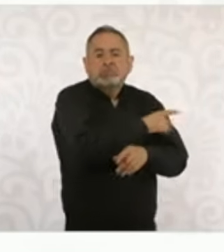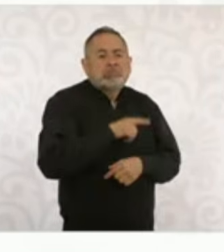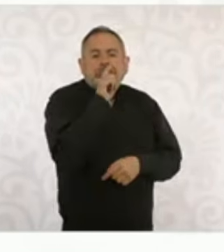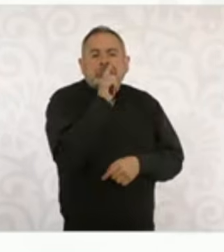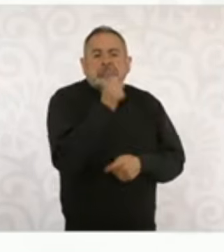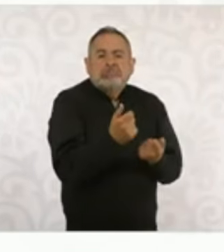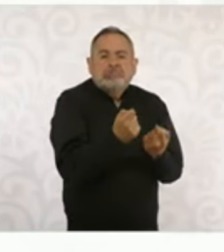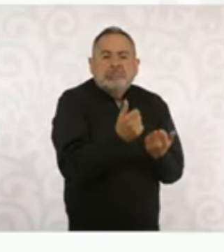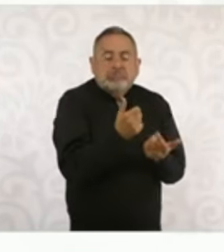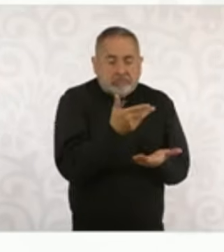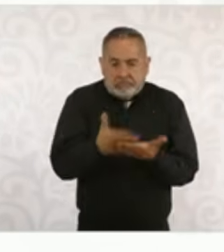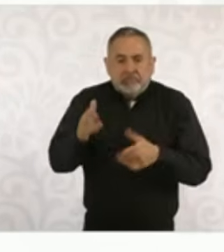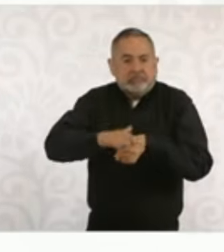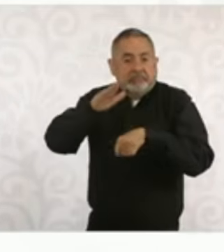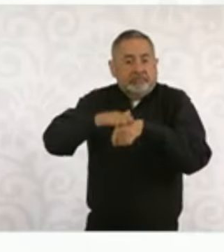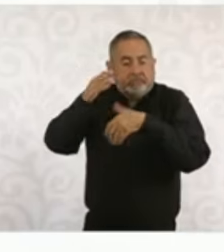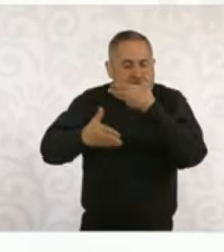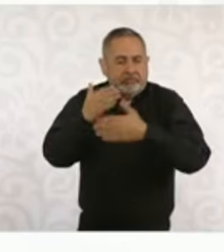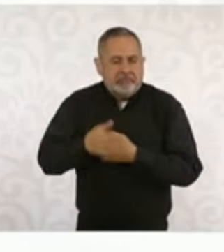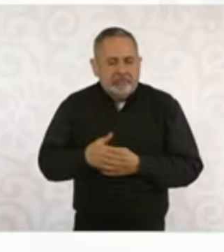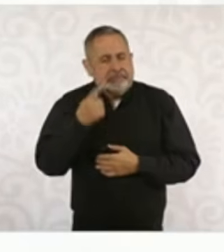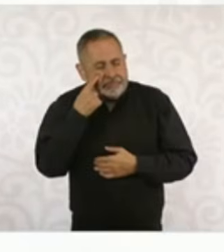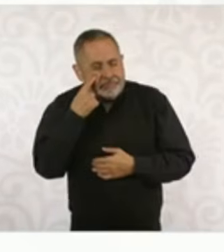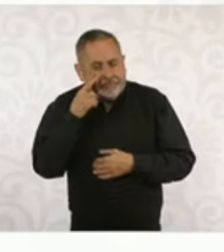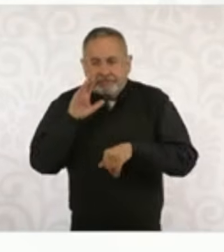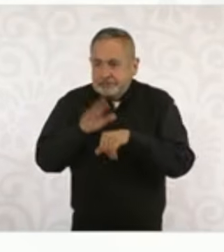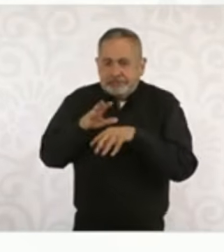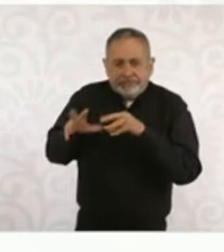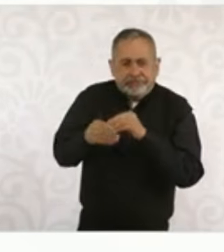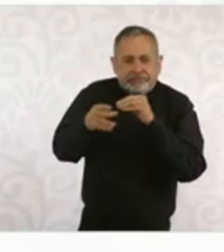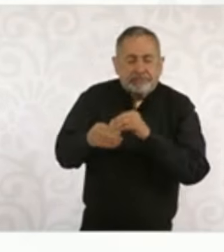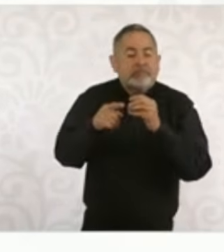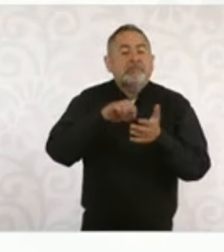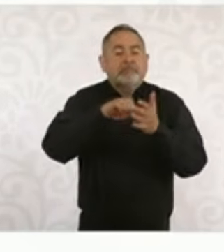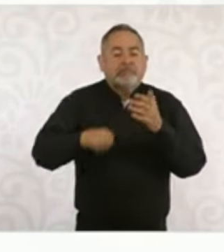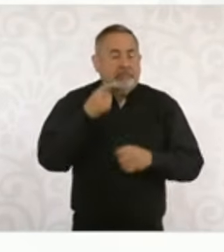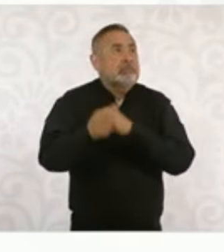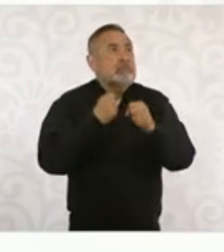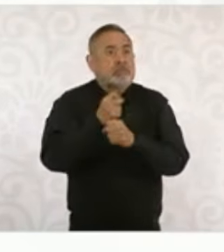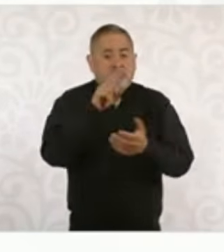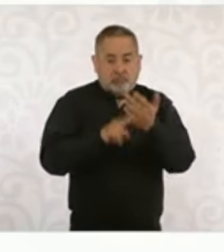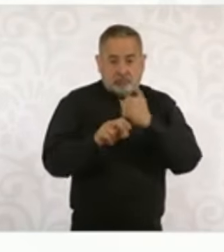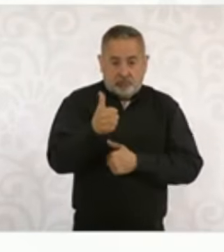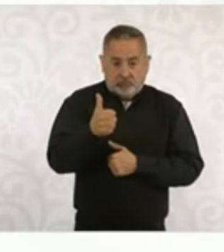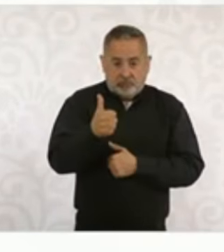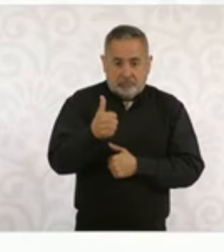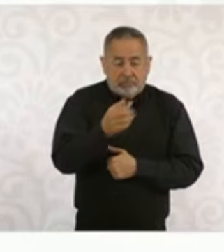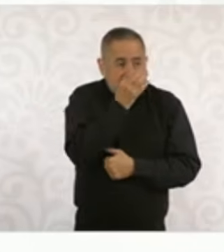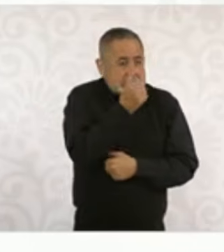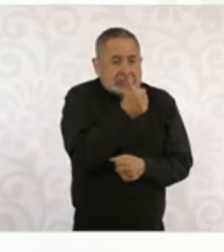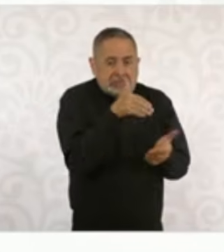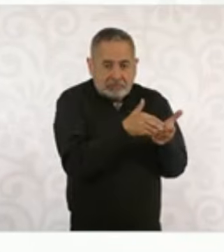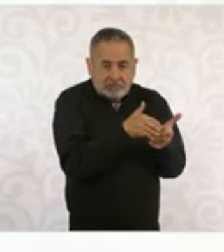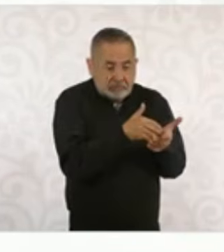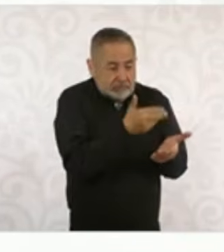periodo neoliberal. Nada más que si uno va sumando, en el 2011 teníamos 6,000,